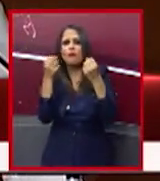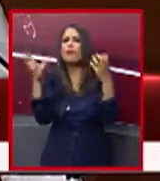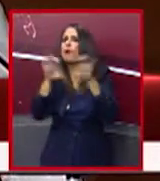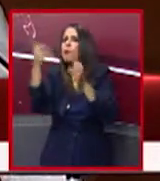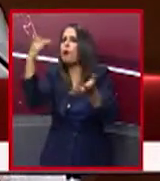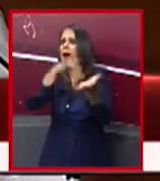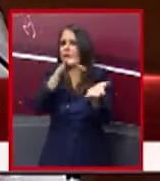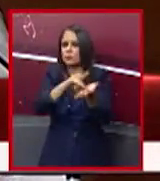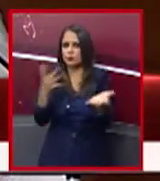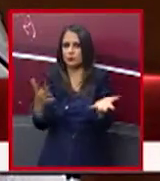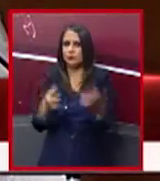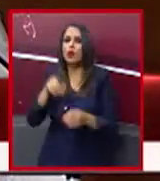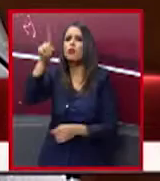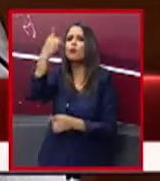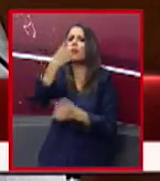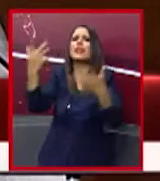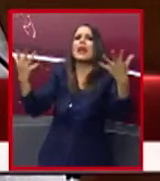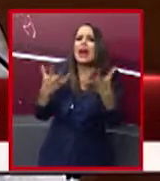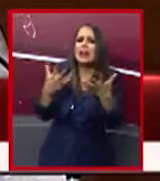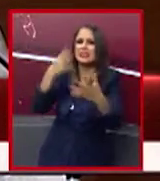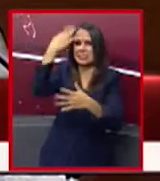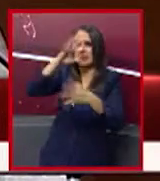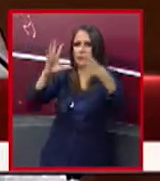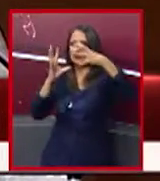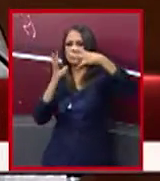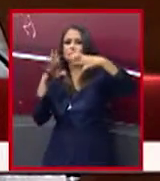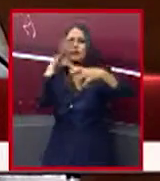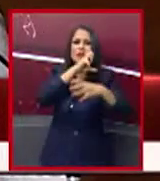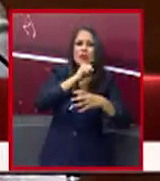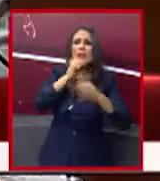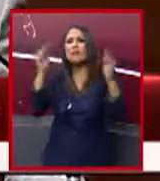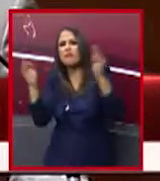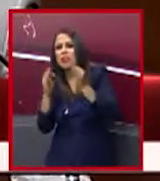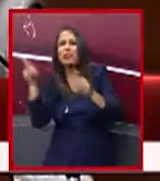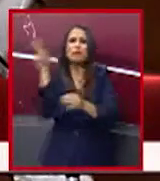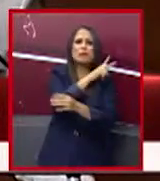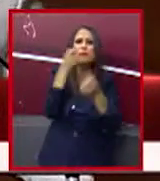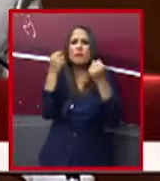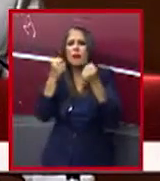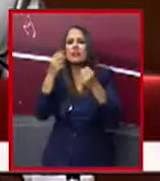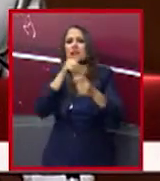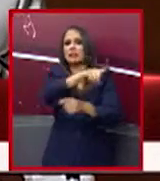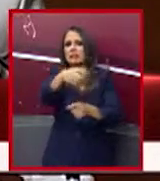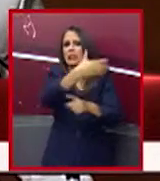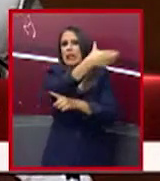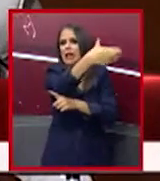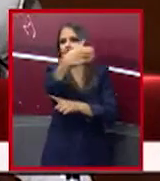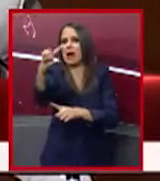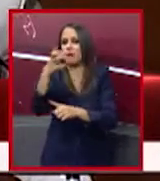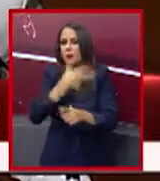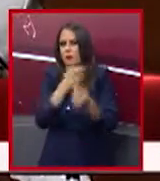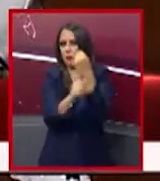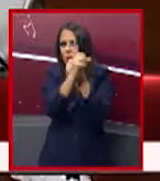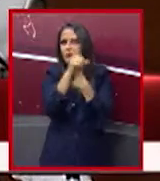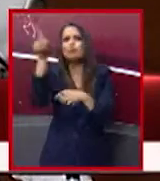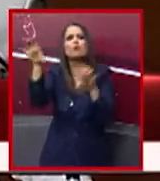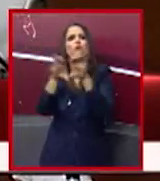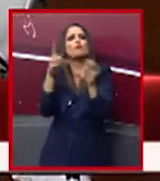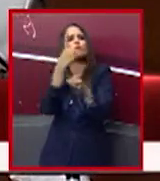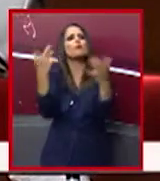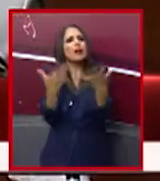gobierno federal para mitigar los efectos del cambio climático y mejorar las prácticas agropecuarias? Sobre todo en el contexto